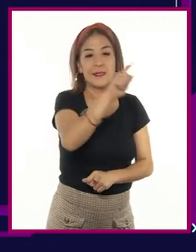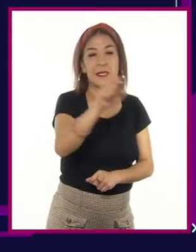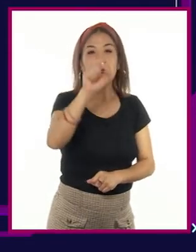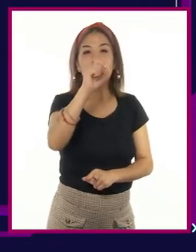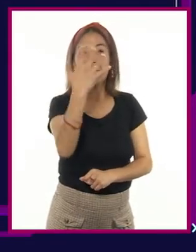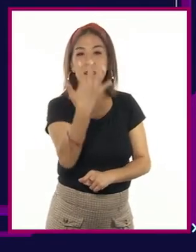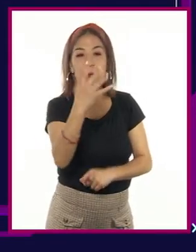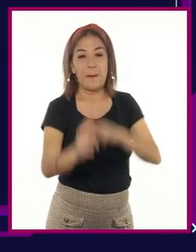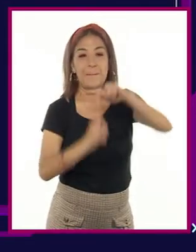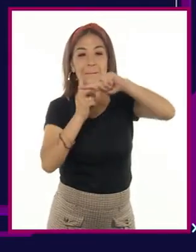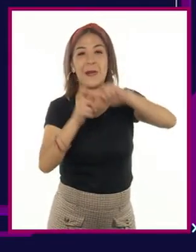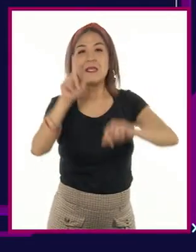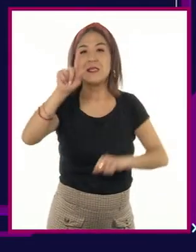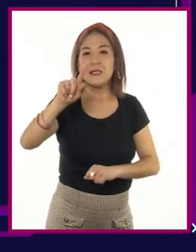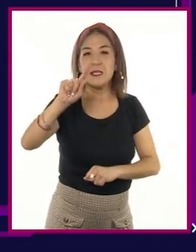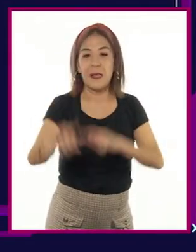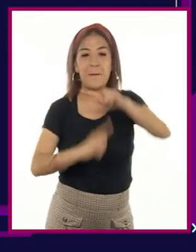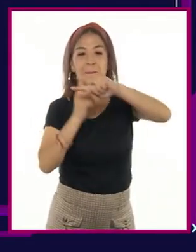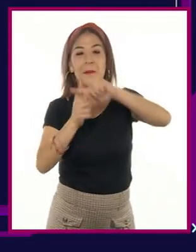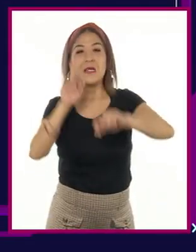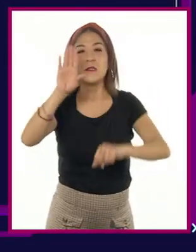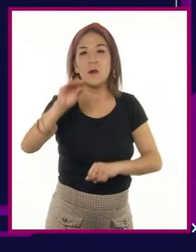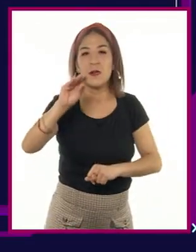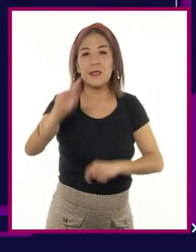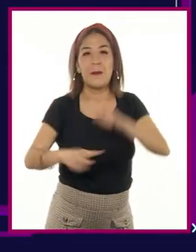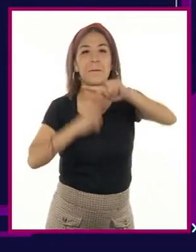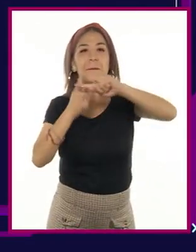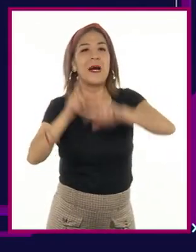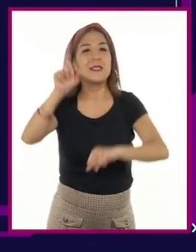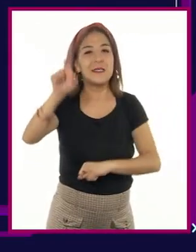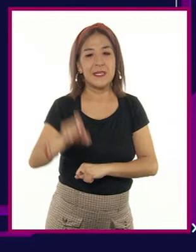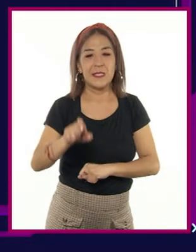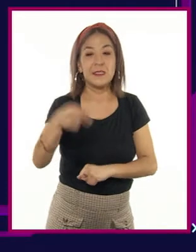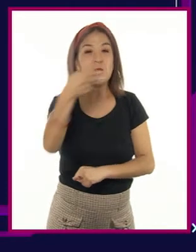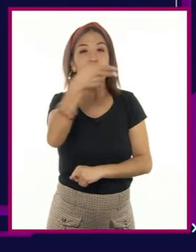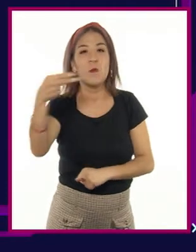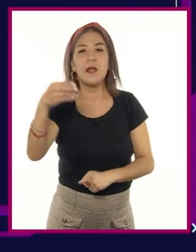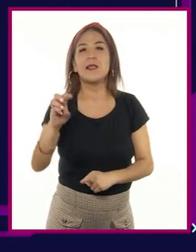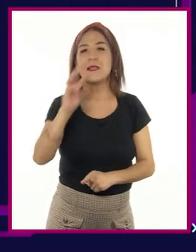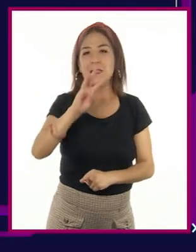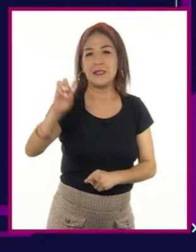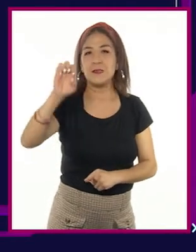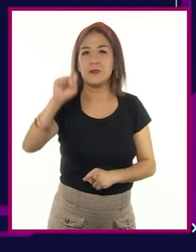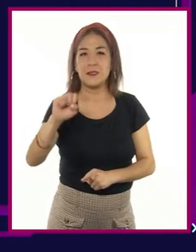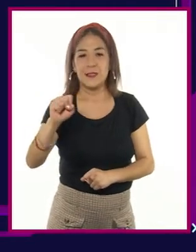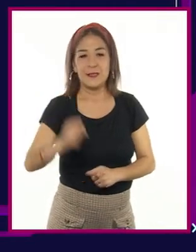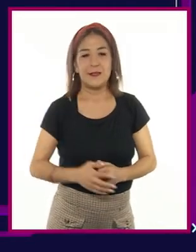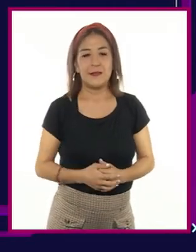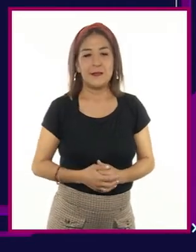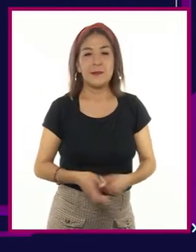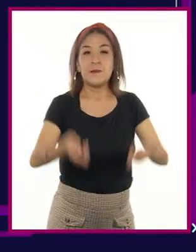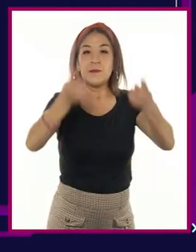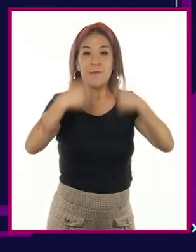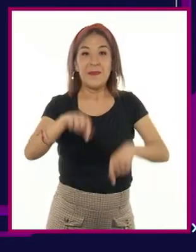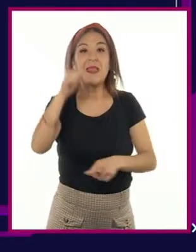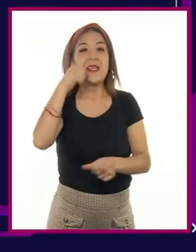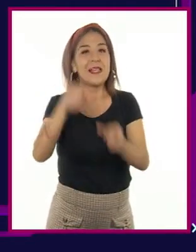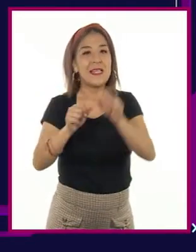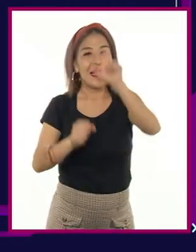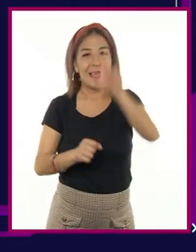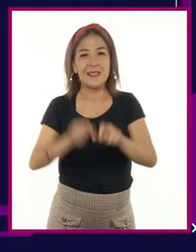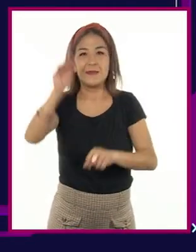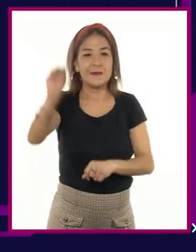más 70 más 90 más x igual a 360 al despejar la incógnita